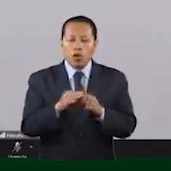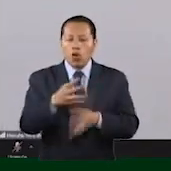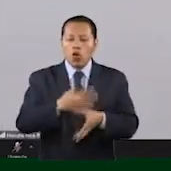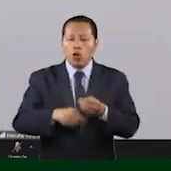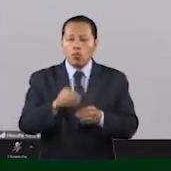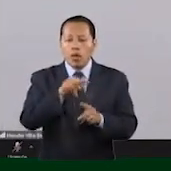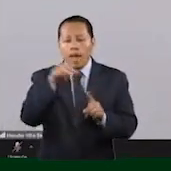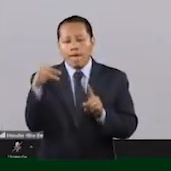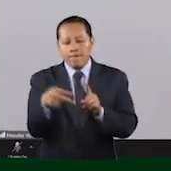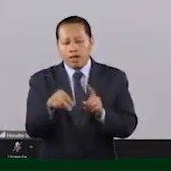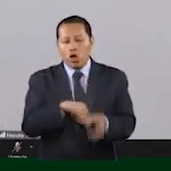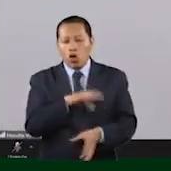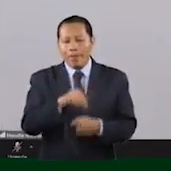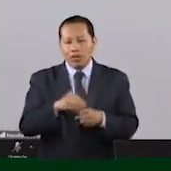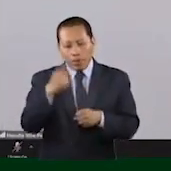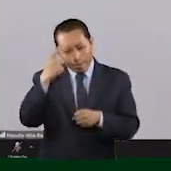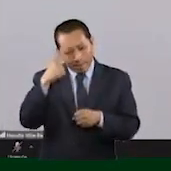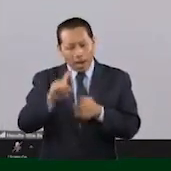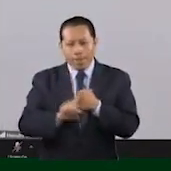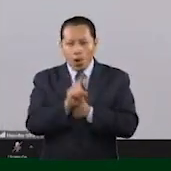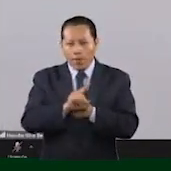un enfoque integral para el abordaje del problema